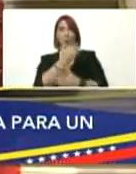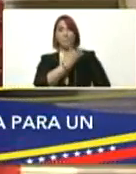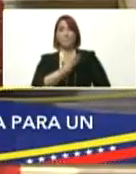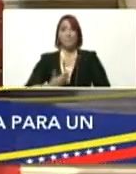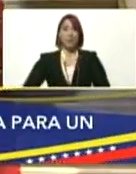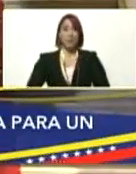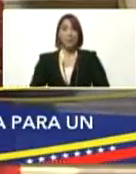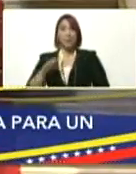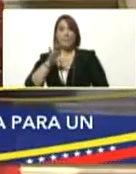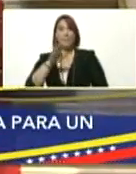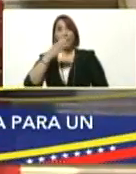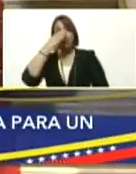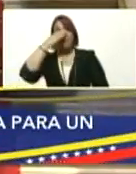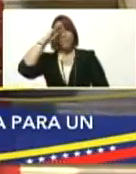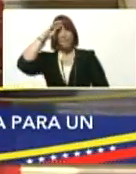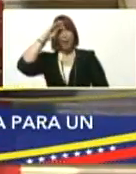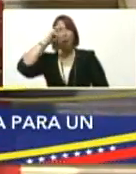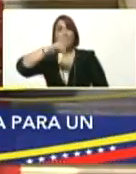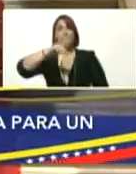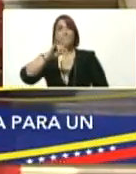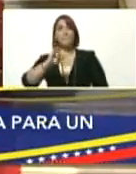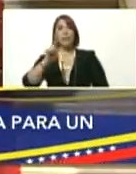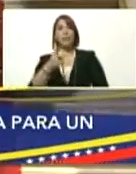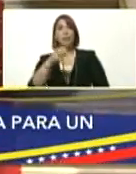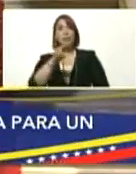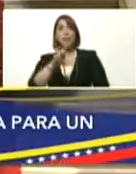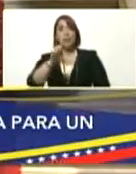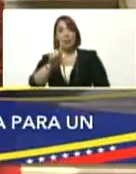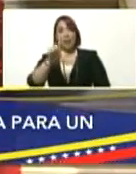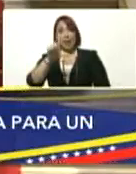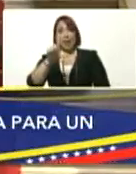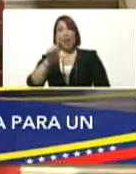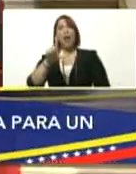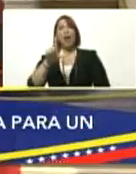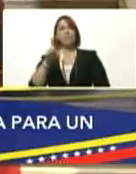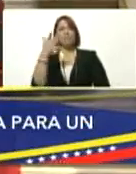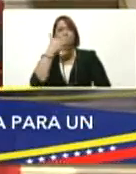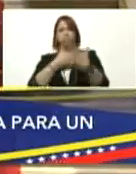de Cuba, Miguel Mario Díaz-Canel Bermúdez.